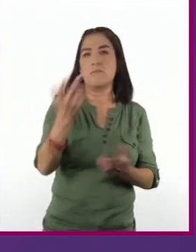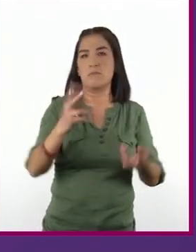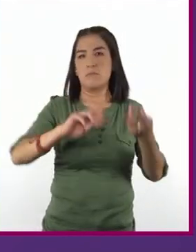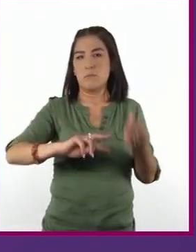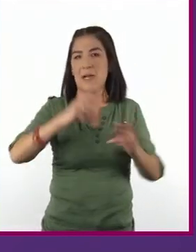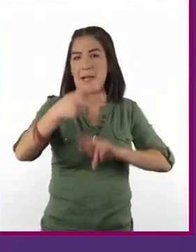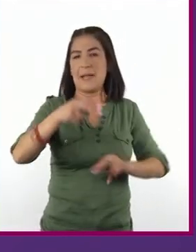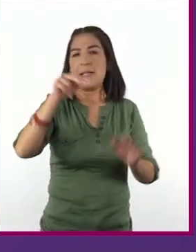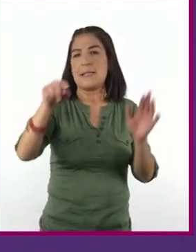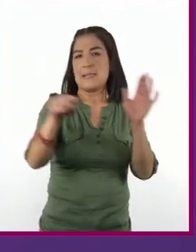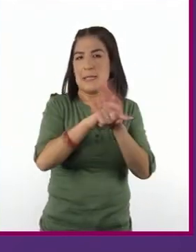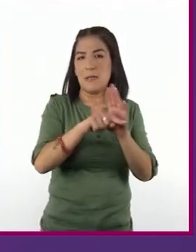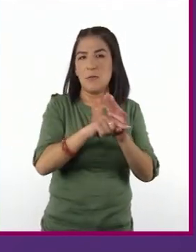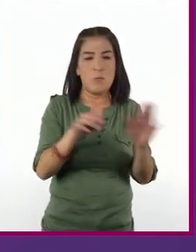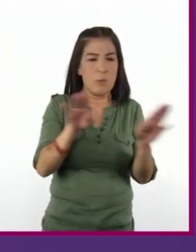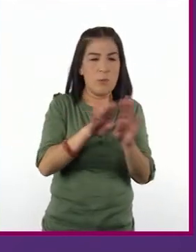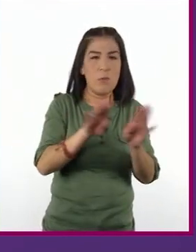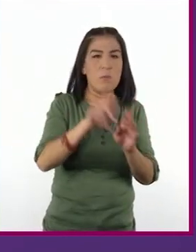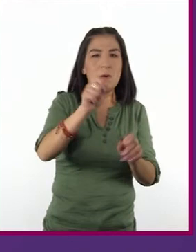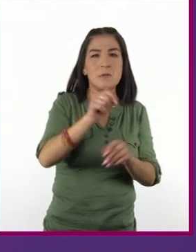¿Por qué cuadrantes pasará la gráfica?